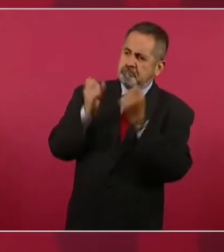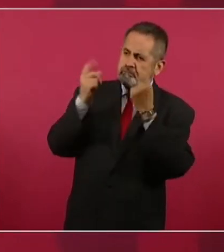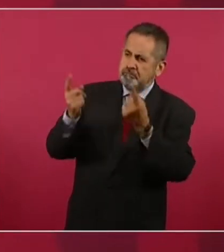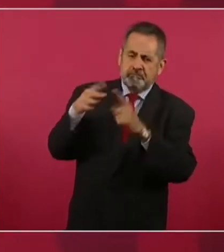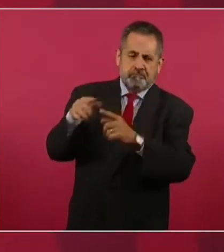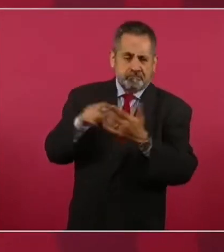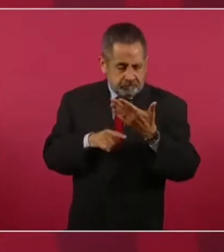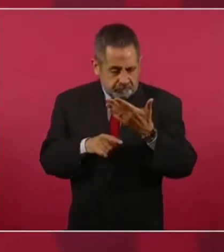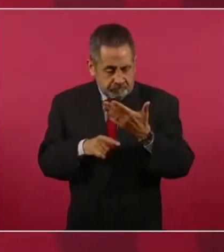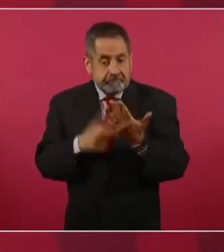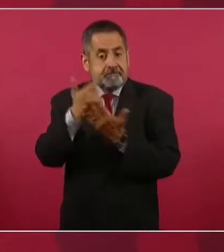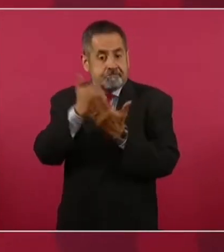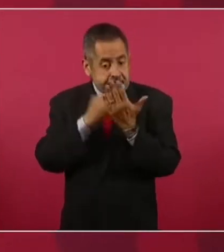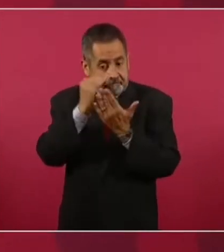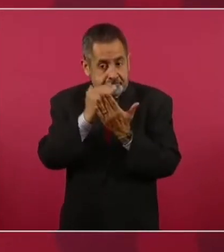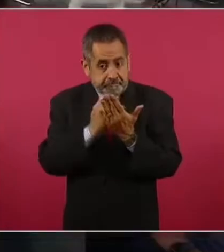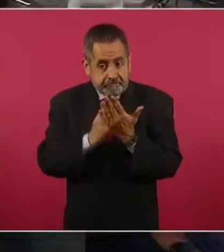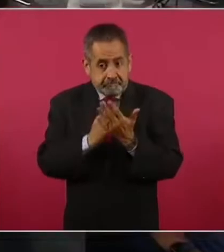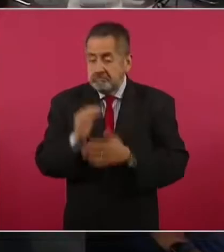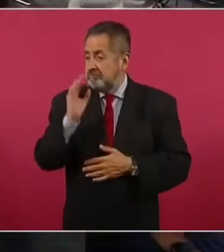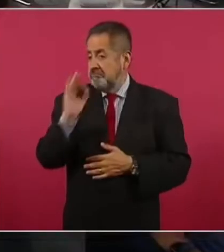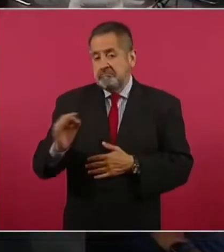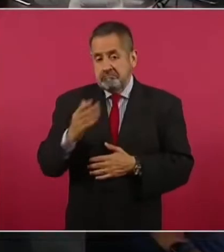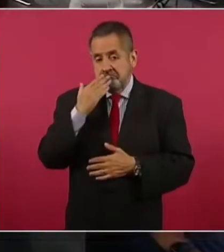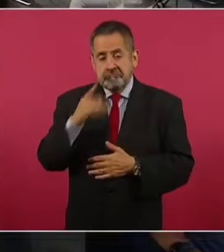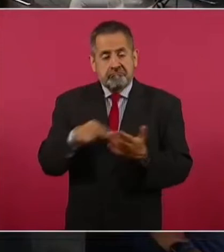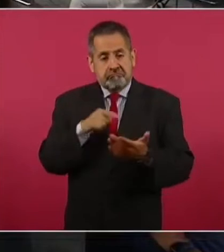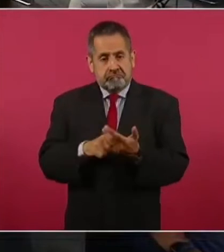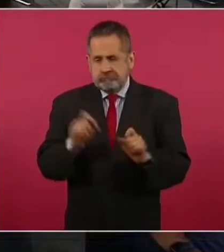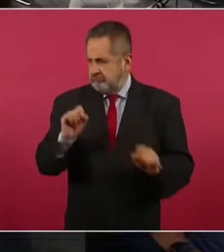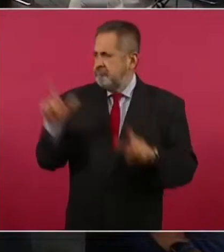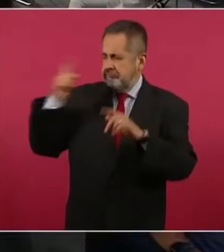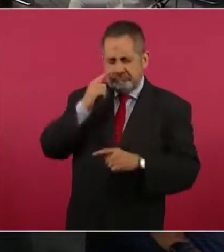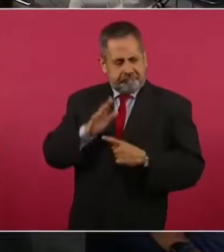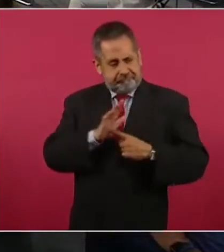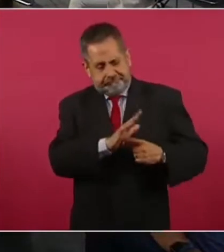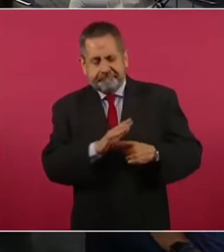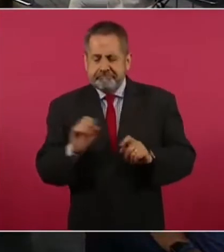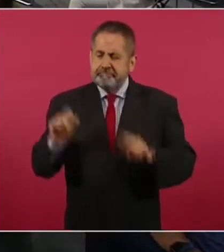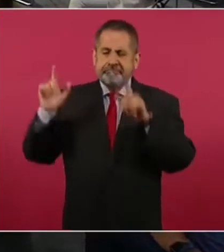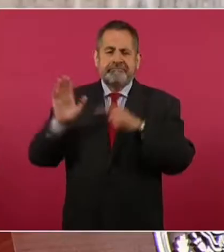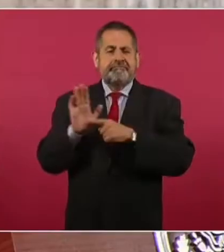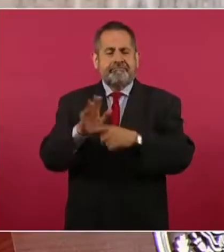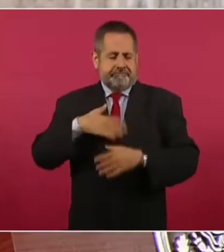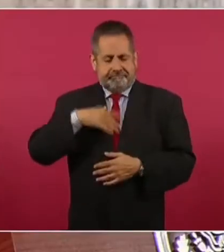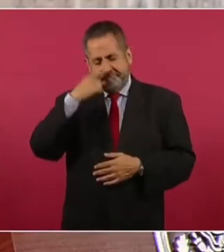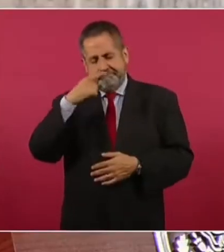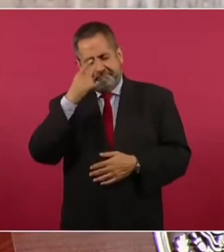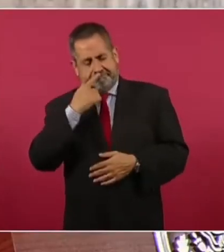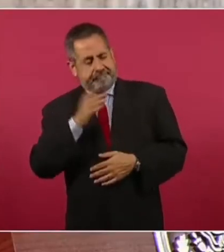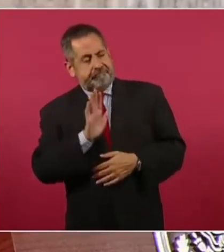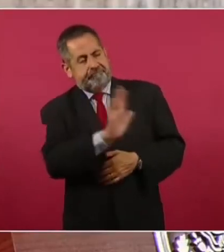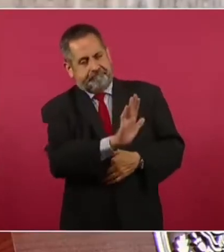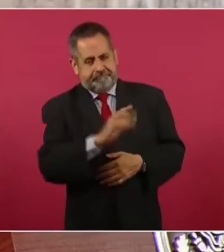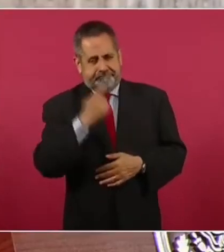nos vuelve a dar un buen lugar. ¿Por qué no la pones? Vamos a presumir